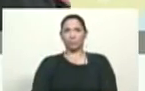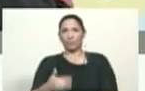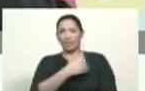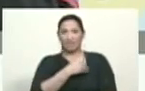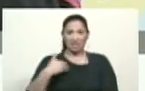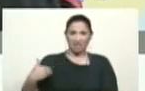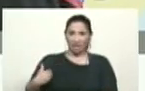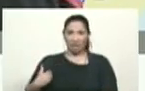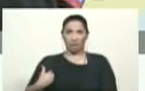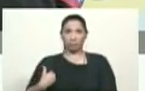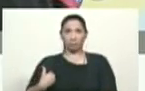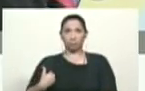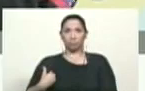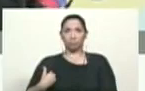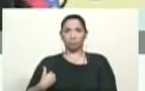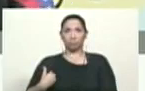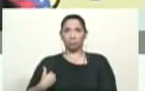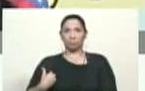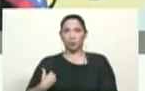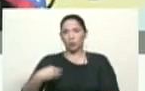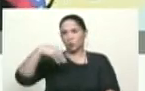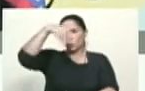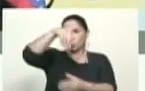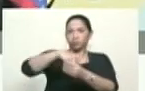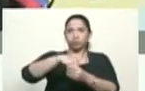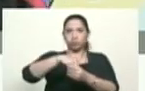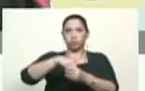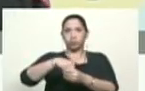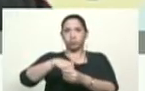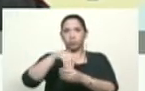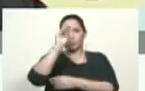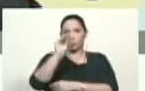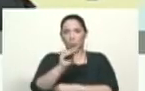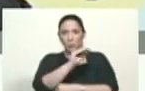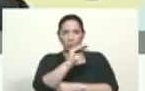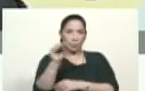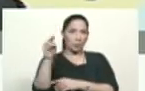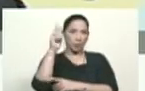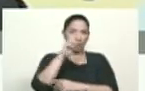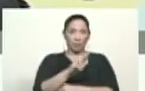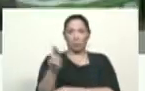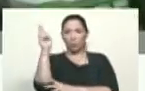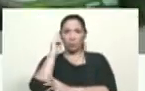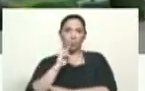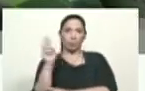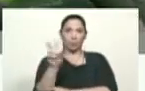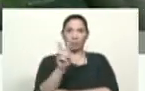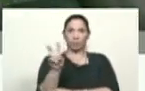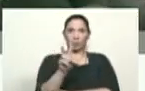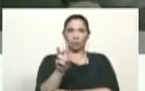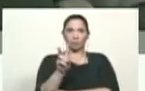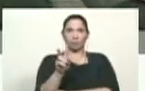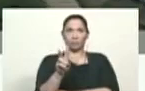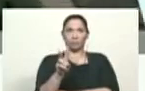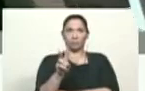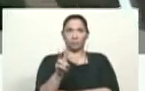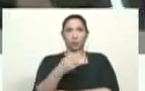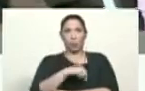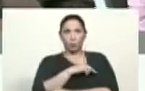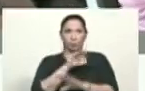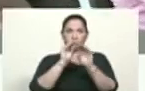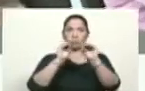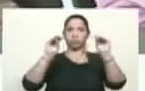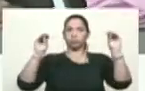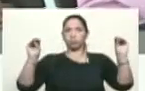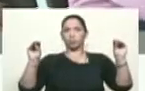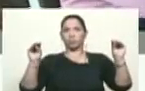hollar el sagrado suelo de la República Bolivariana de Venezuela. Por eso hemos llamado